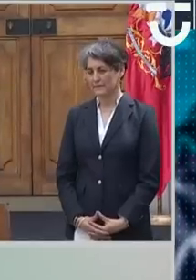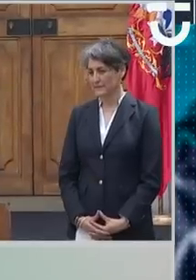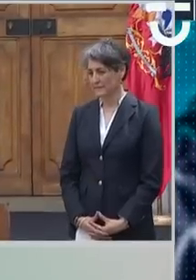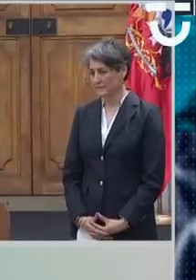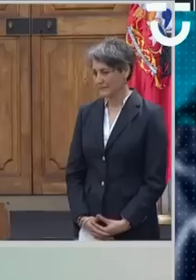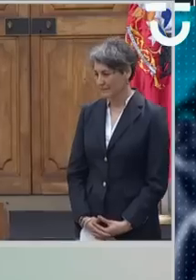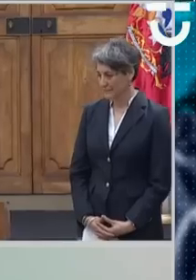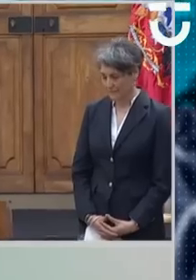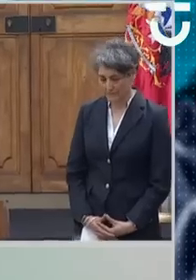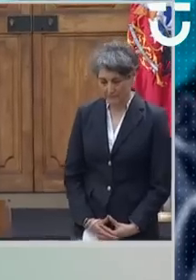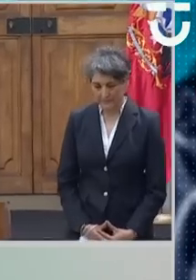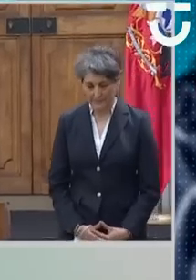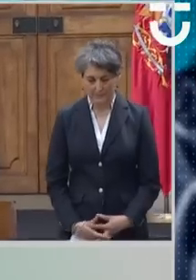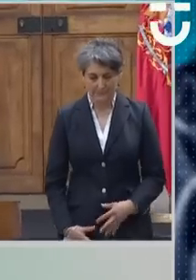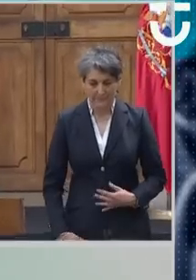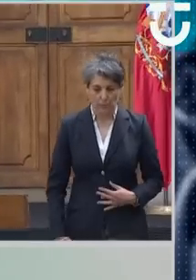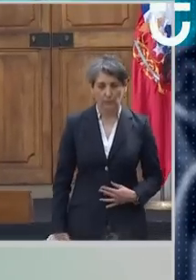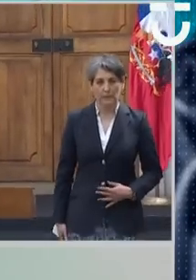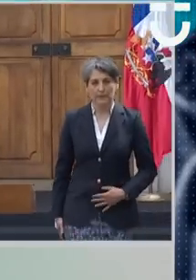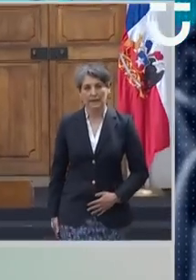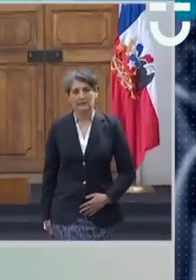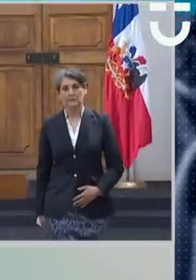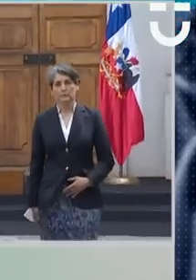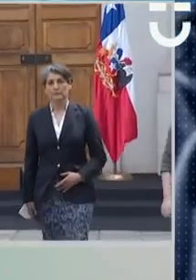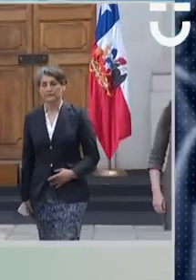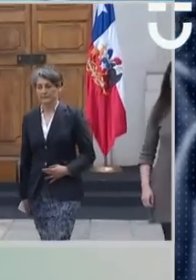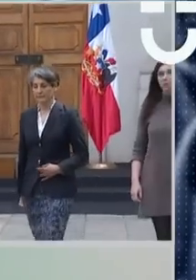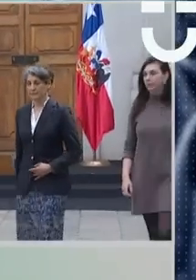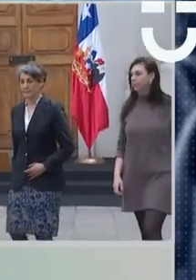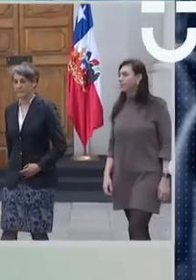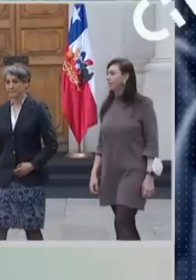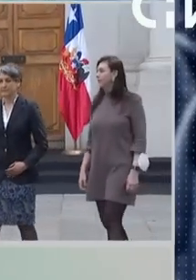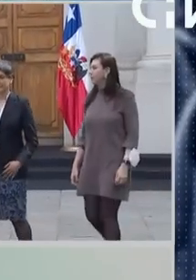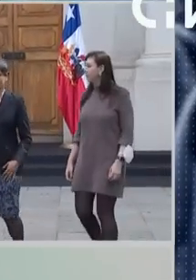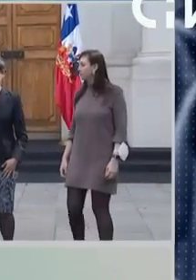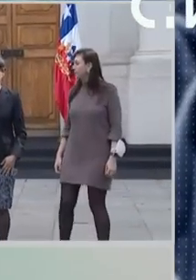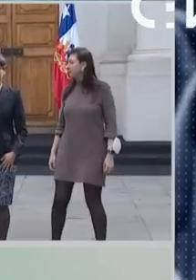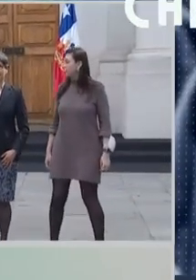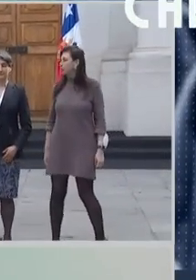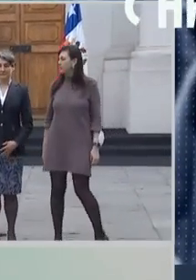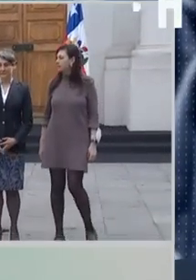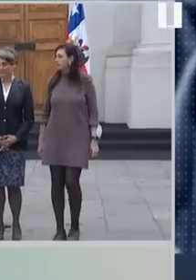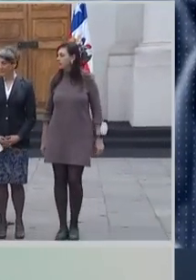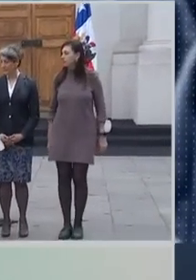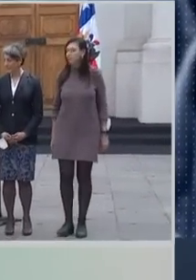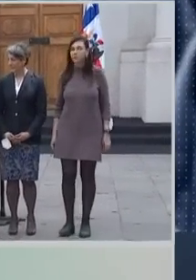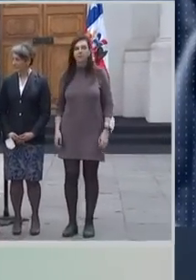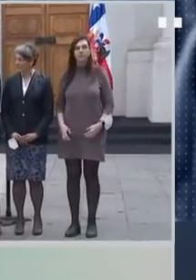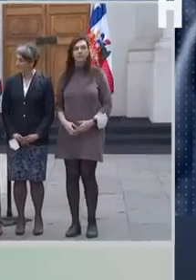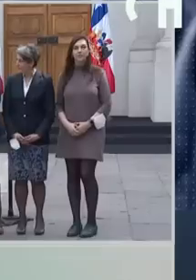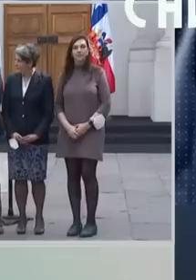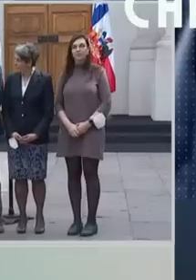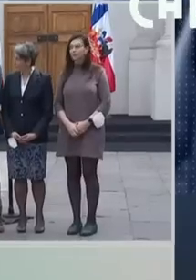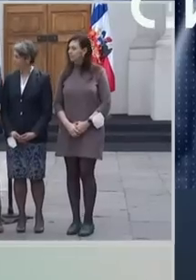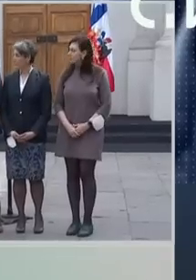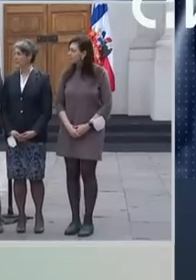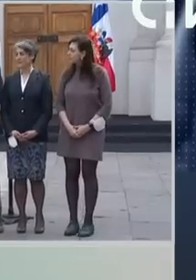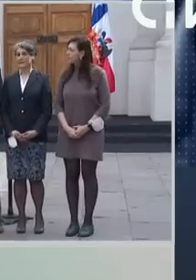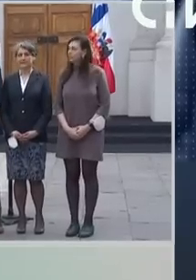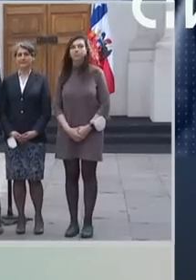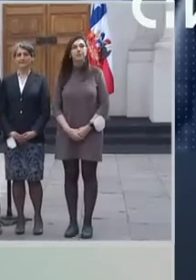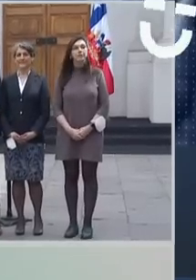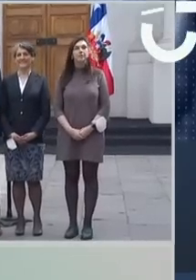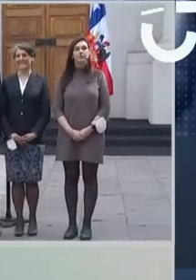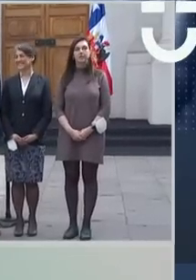tiene que abrirse a todos los diálogos y conversaciones posibles y todos los sectores políticos en minutos de crisis como